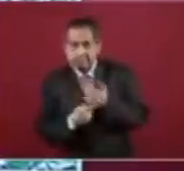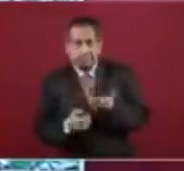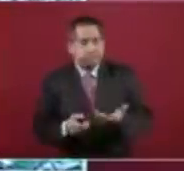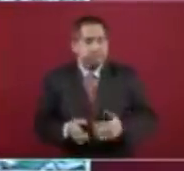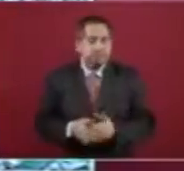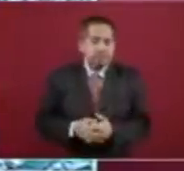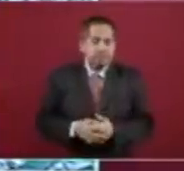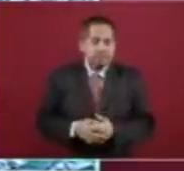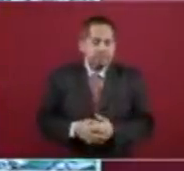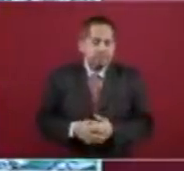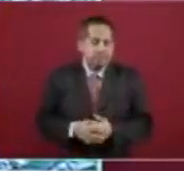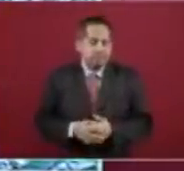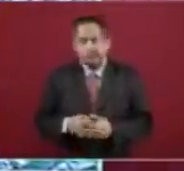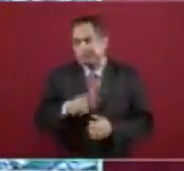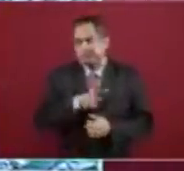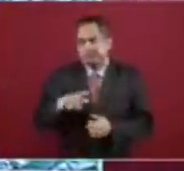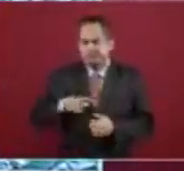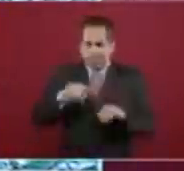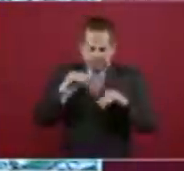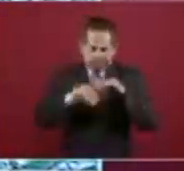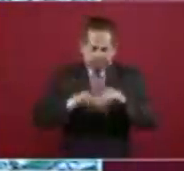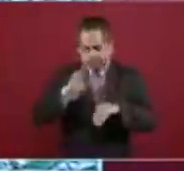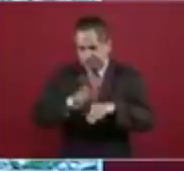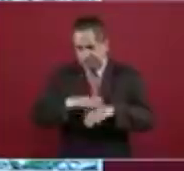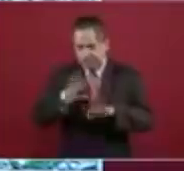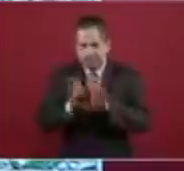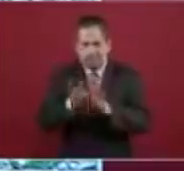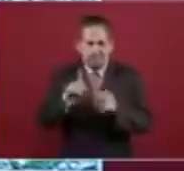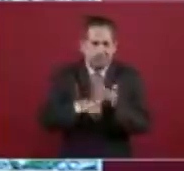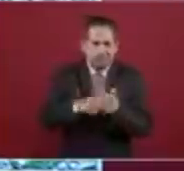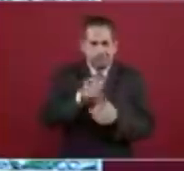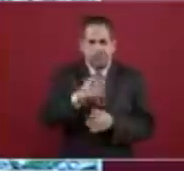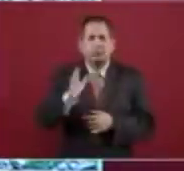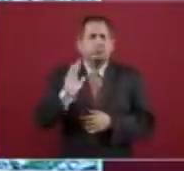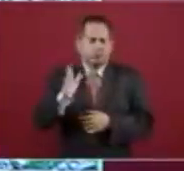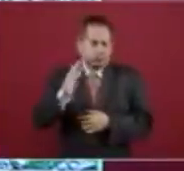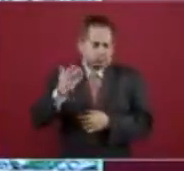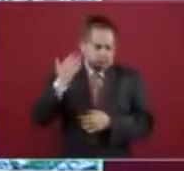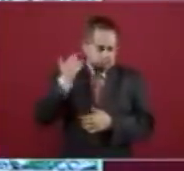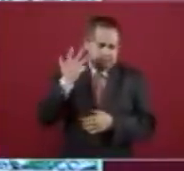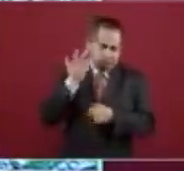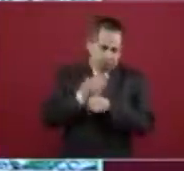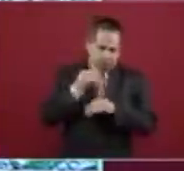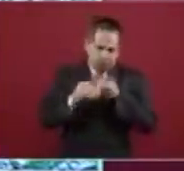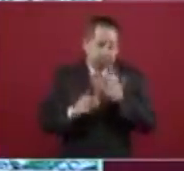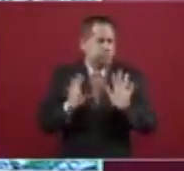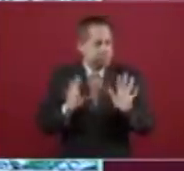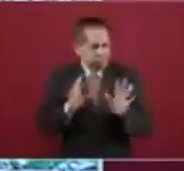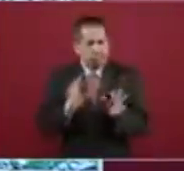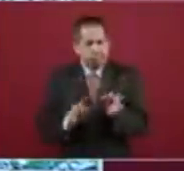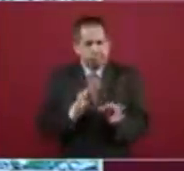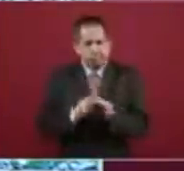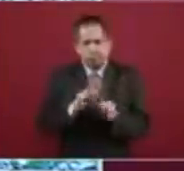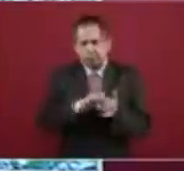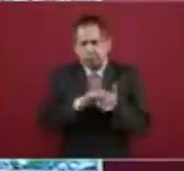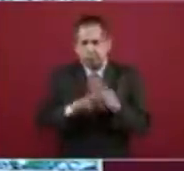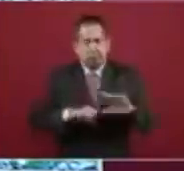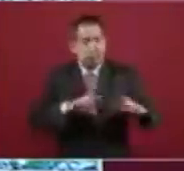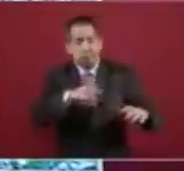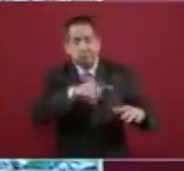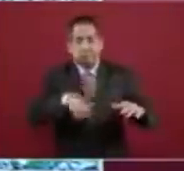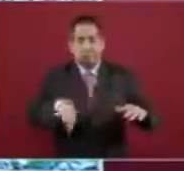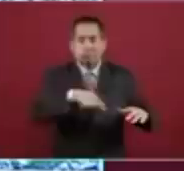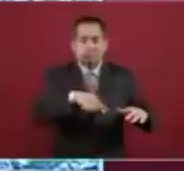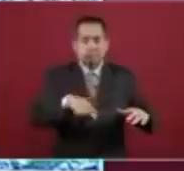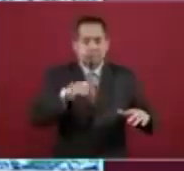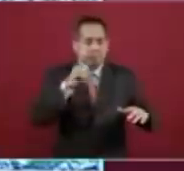hay que implementar aún más las cosas y los logros que ya se han hecho en esta zona, como el Sope, donde hay zonas